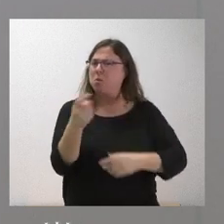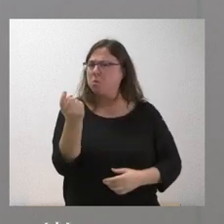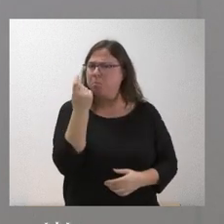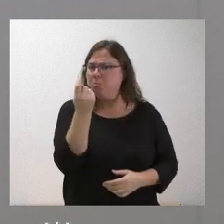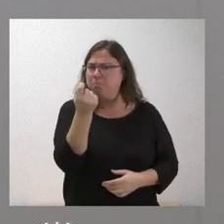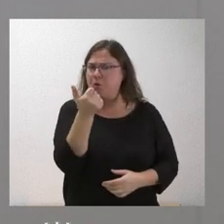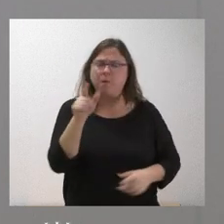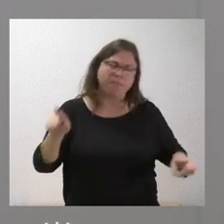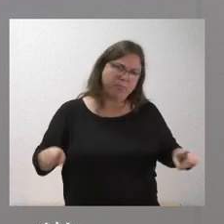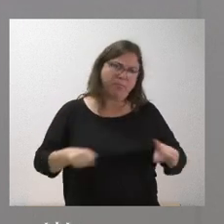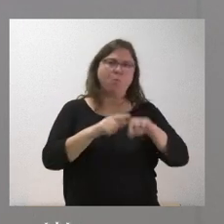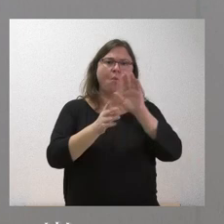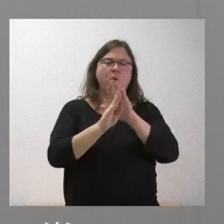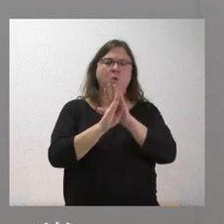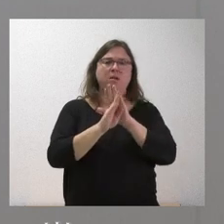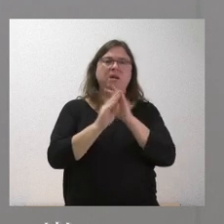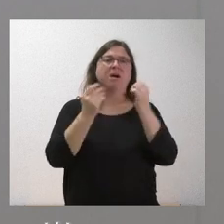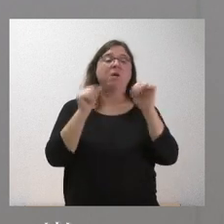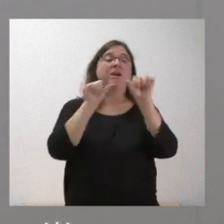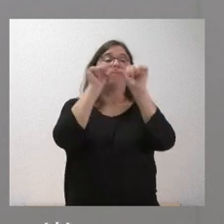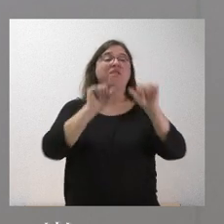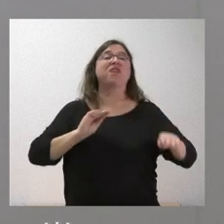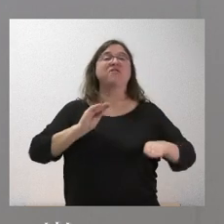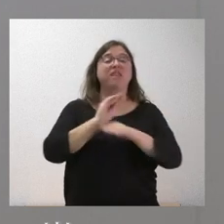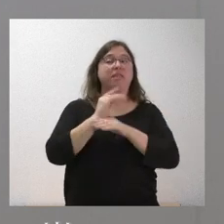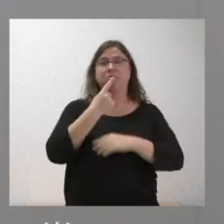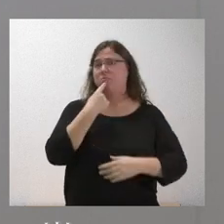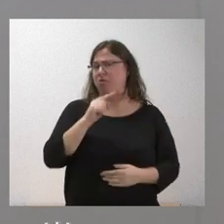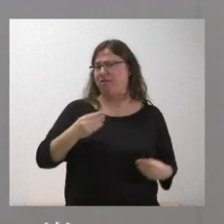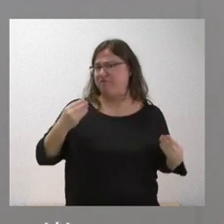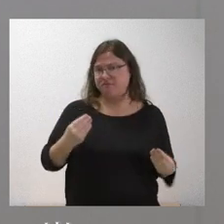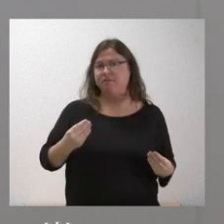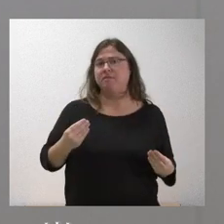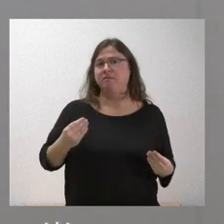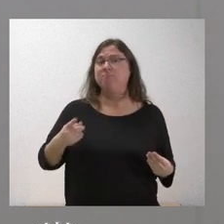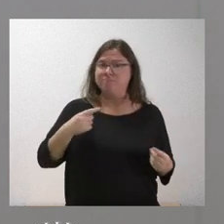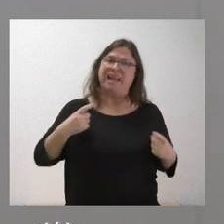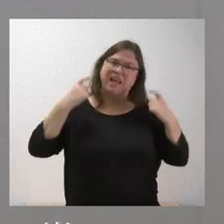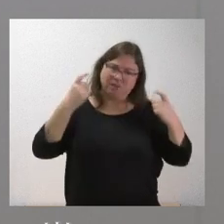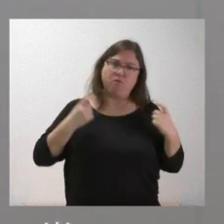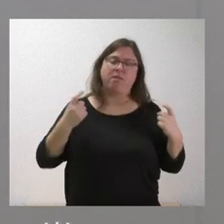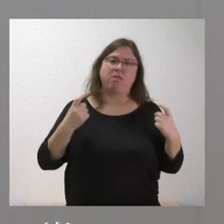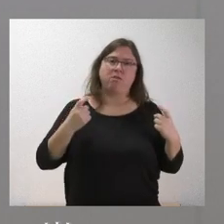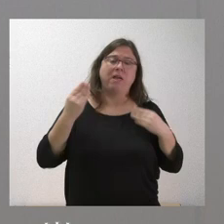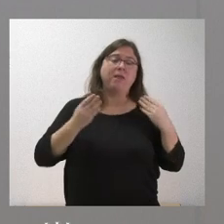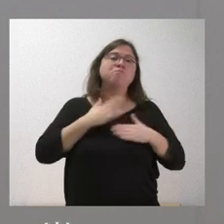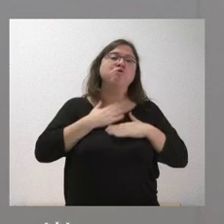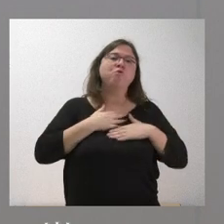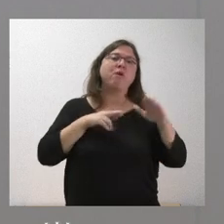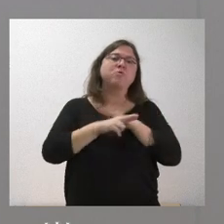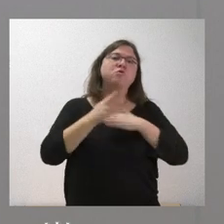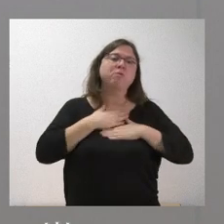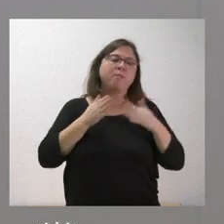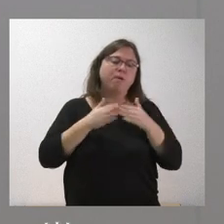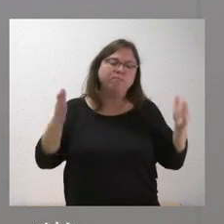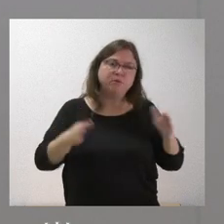nosotros y por tanto Aunque el modelo de financiación no lo contemple suficientemente ese es un esfuerzo que hacemos con nuestros propos recursos para mantener abiertos unos